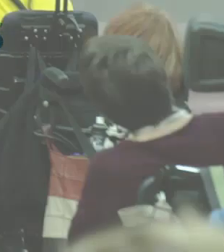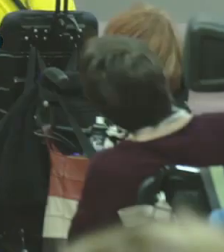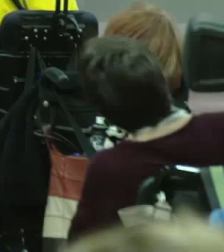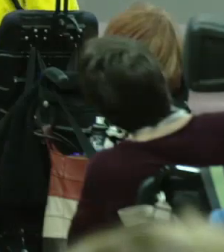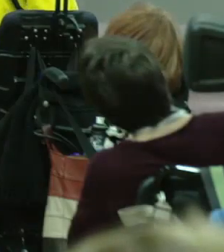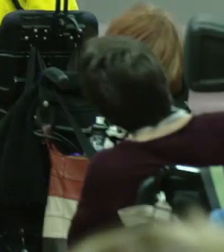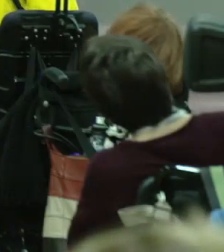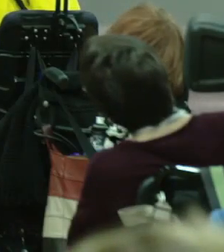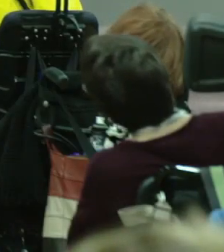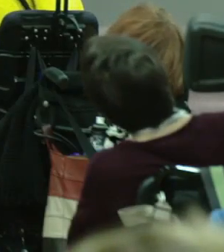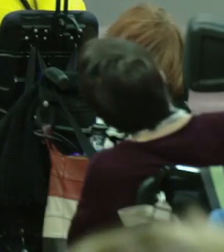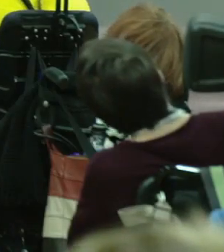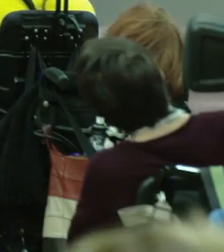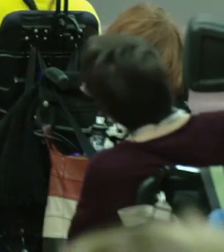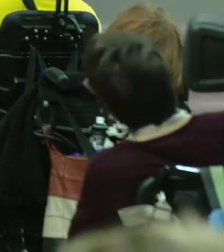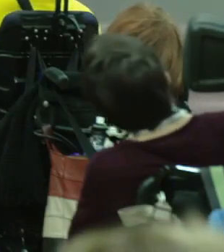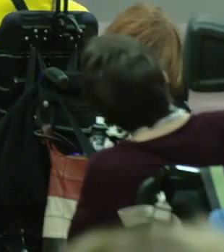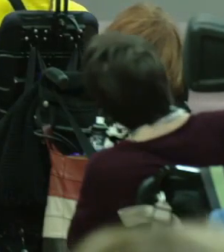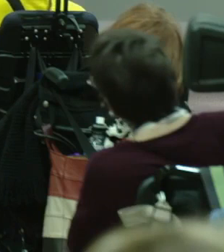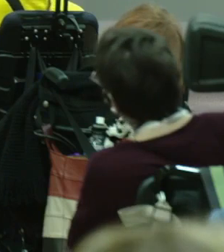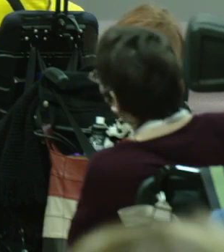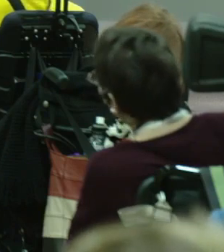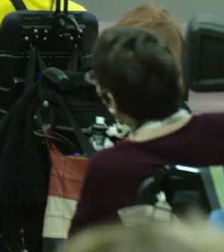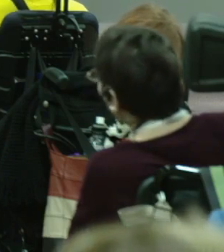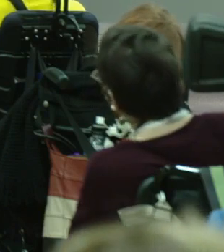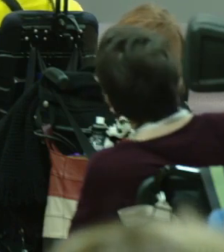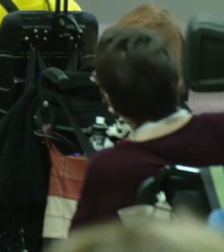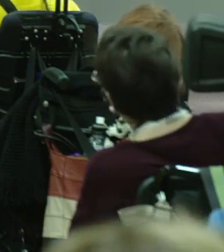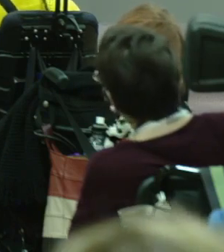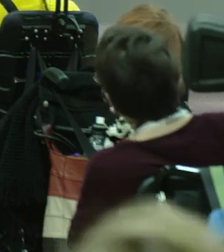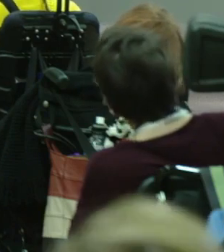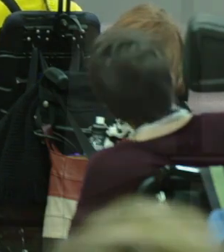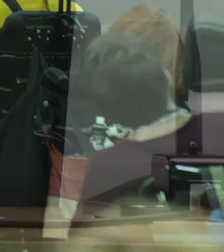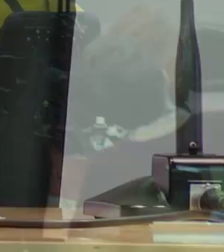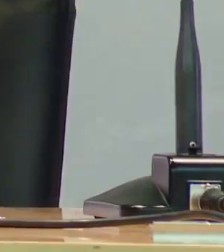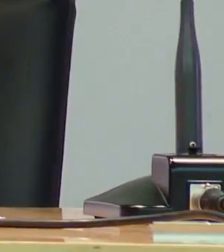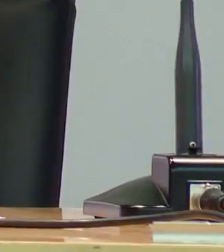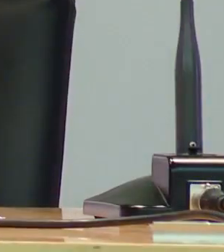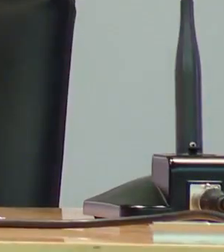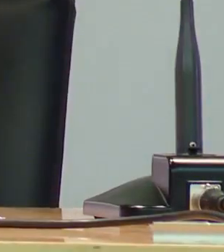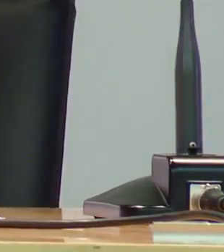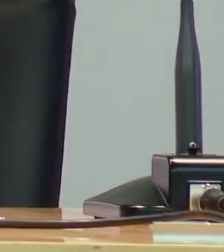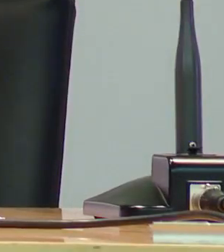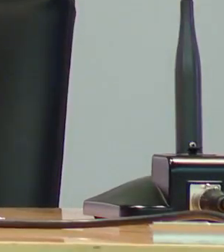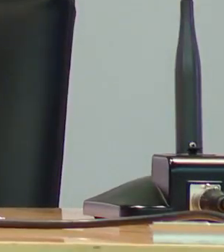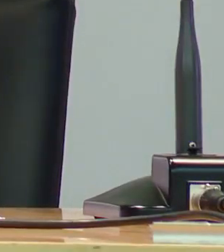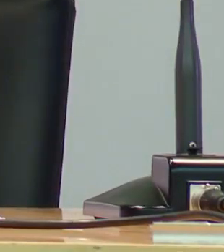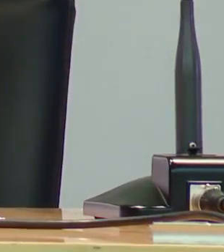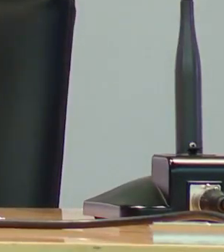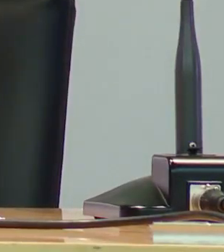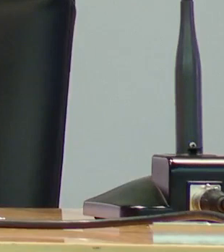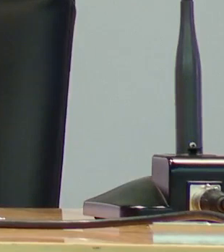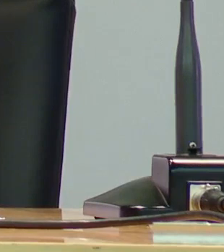Hola, buenas tardes. Vamos a iniciar la última mesa de la jornada. A mi izquierda tengo a Miguel